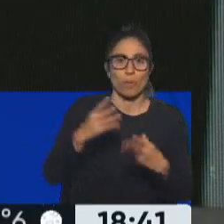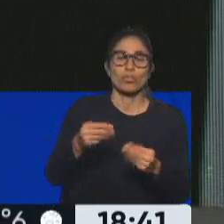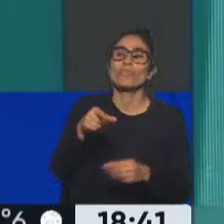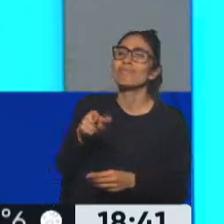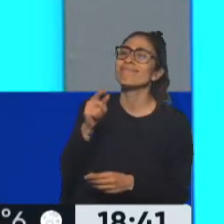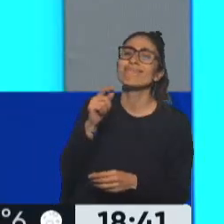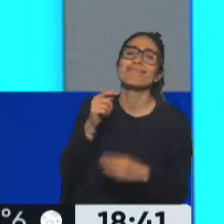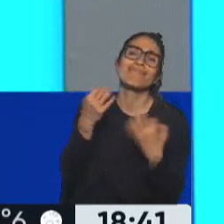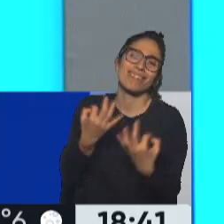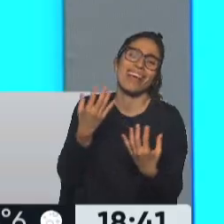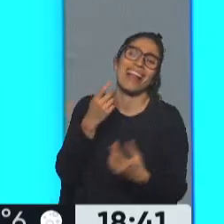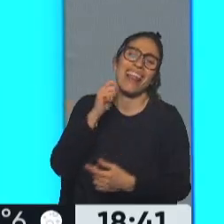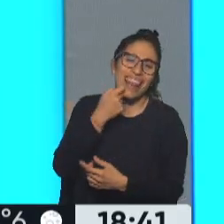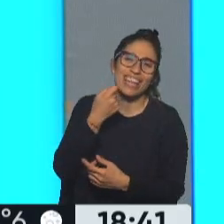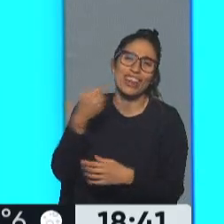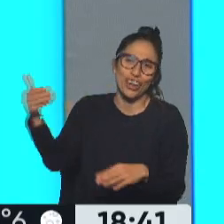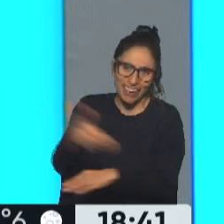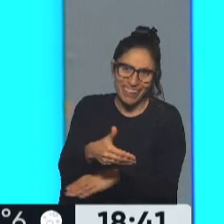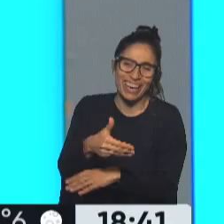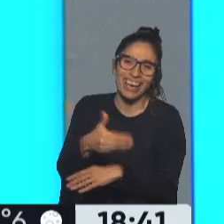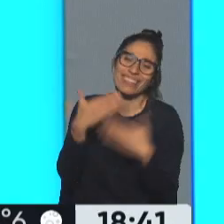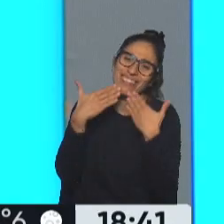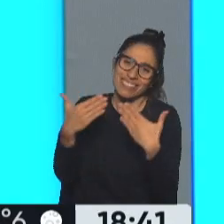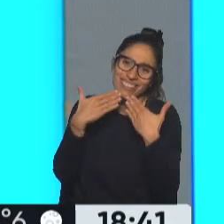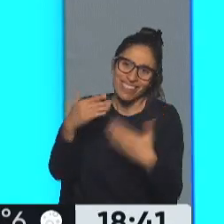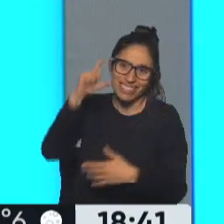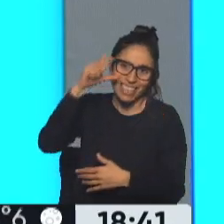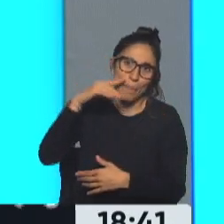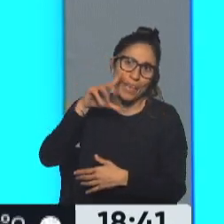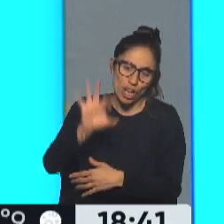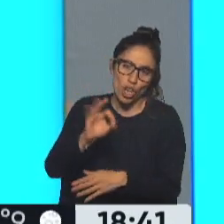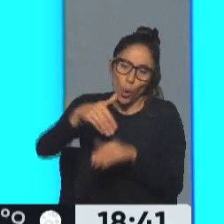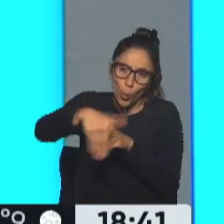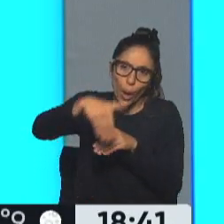gracias. Muchas gracias a ustedes, un placer. Seguramente volveremos a dialogar, a analizar una vez que ya